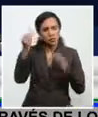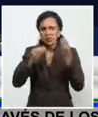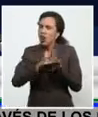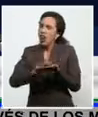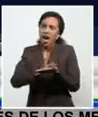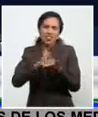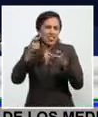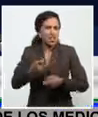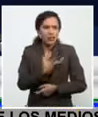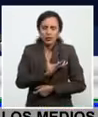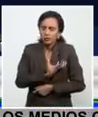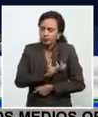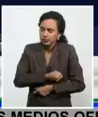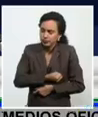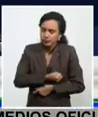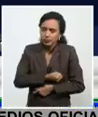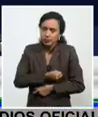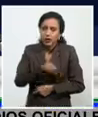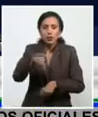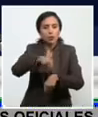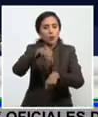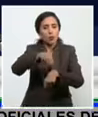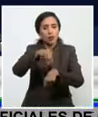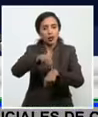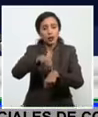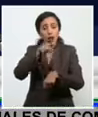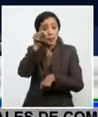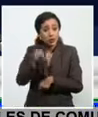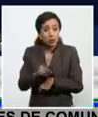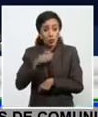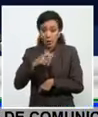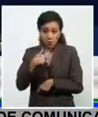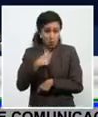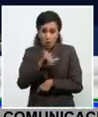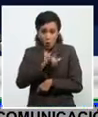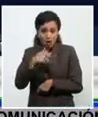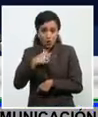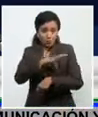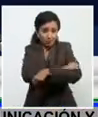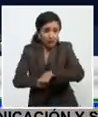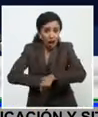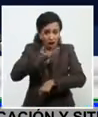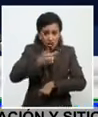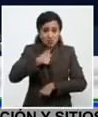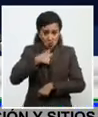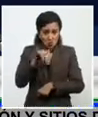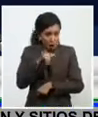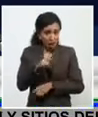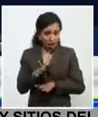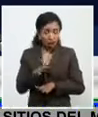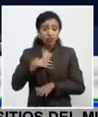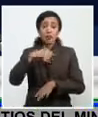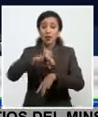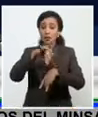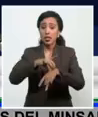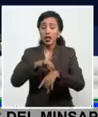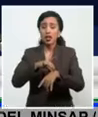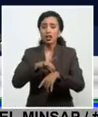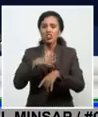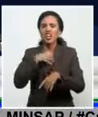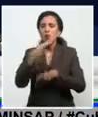¿no? Realmente los que padecemos, yo soy un hipertenso, los que padecemos estas enfermedades, lo que tenemos que hacer